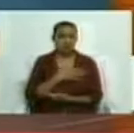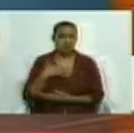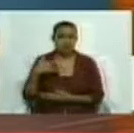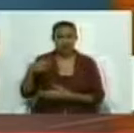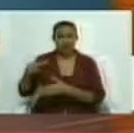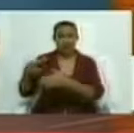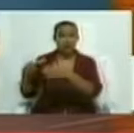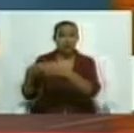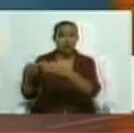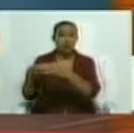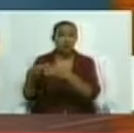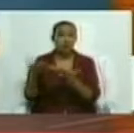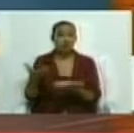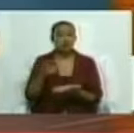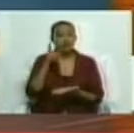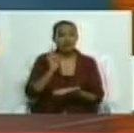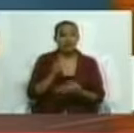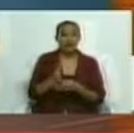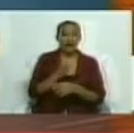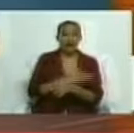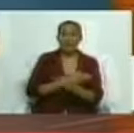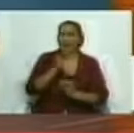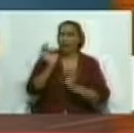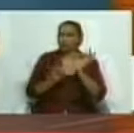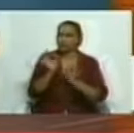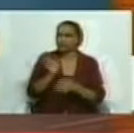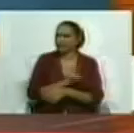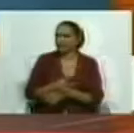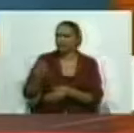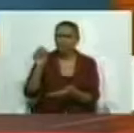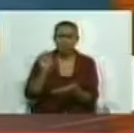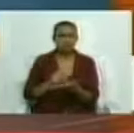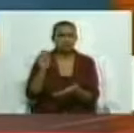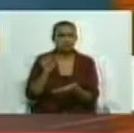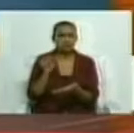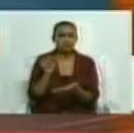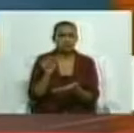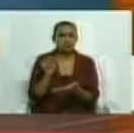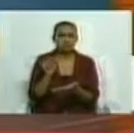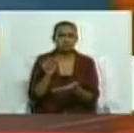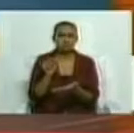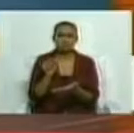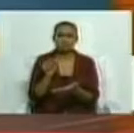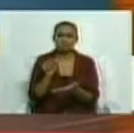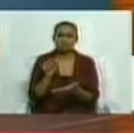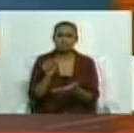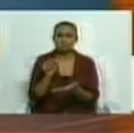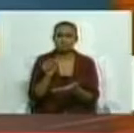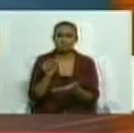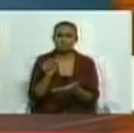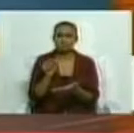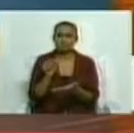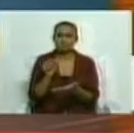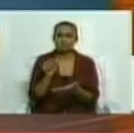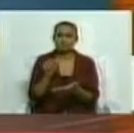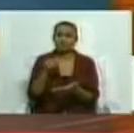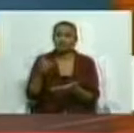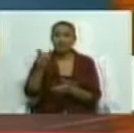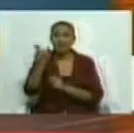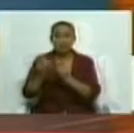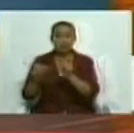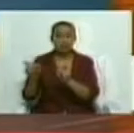justicia tiene que actuar de manera rpida inmediata y procesarlo tal como lo hemos hecho con estos sujetos